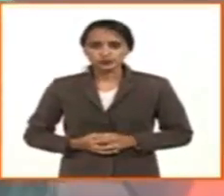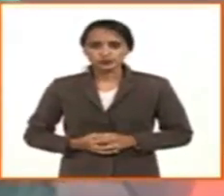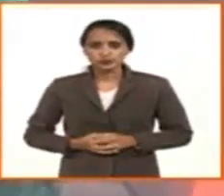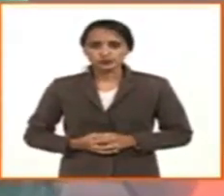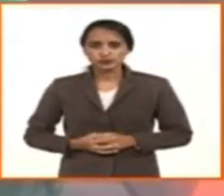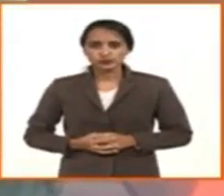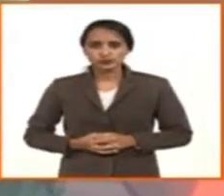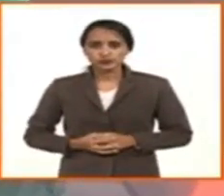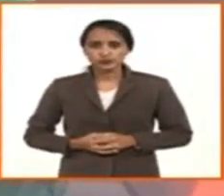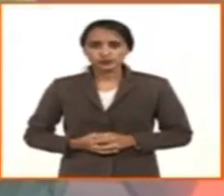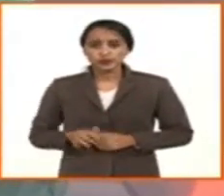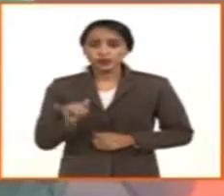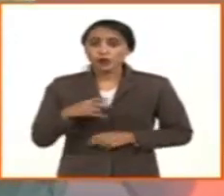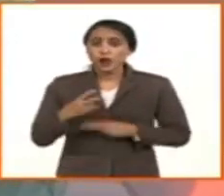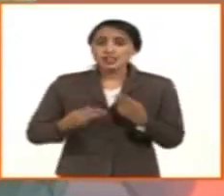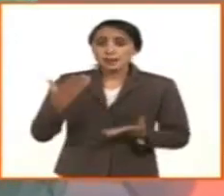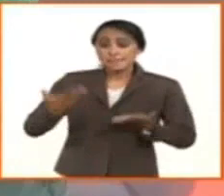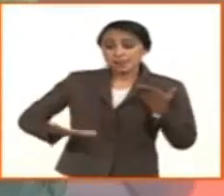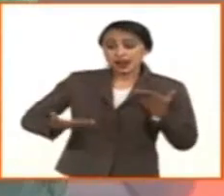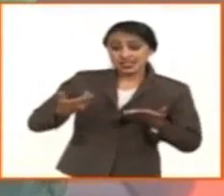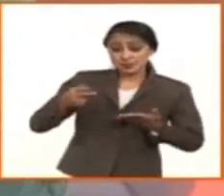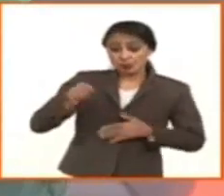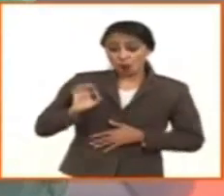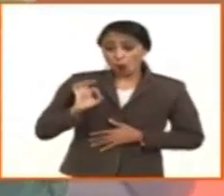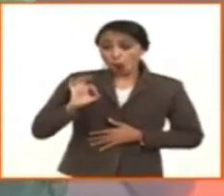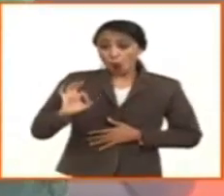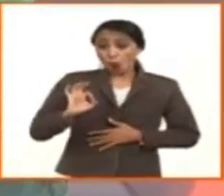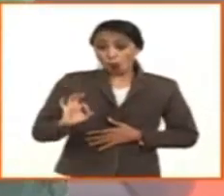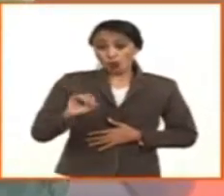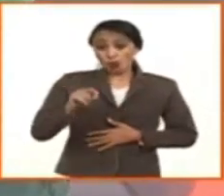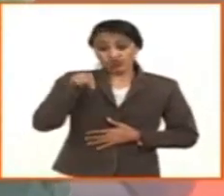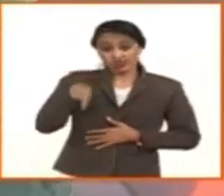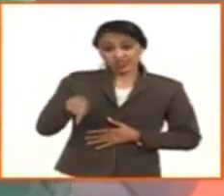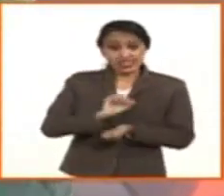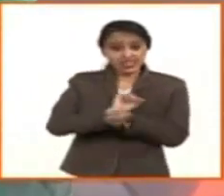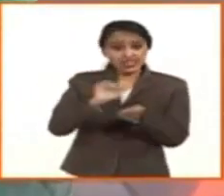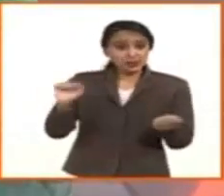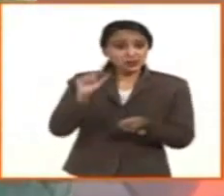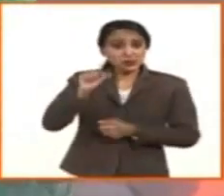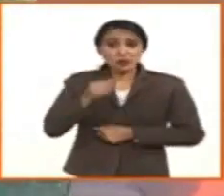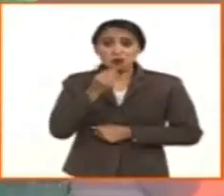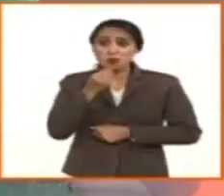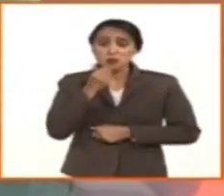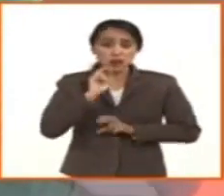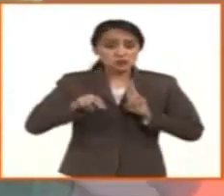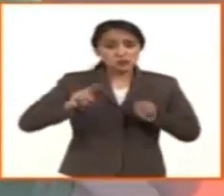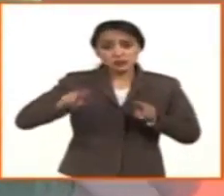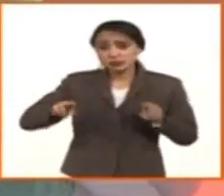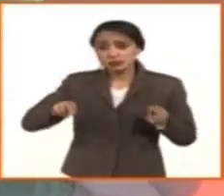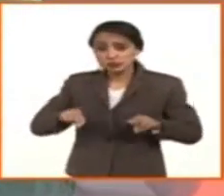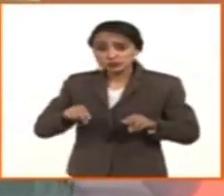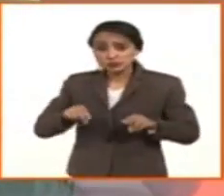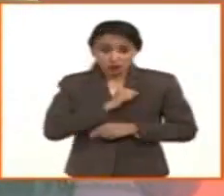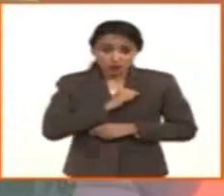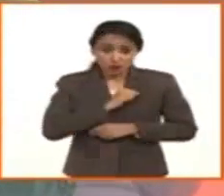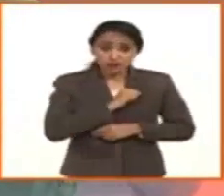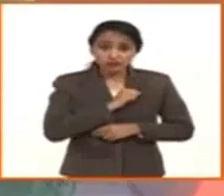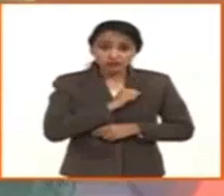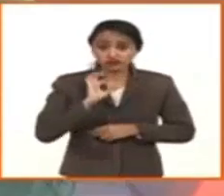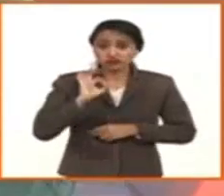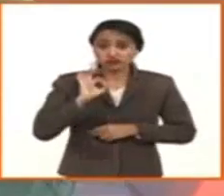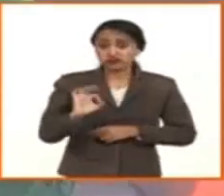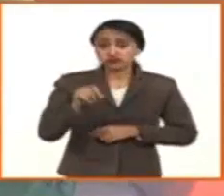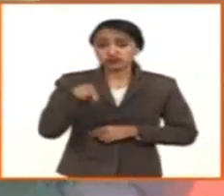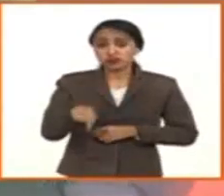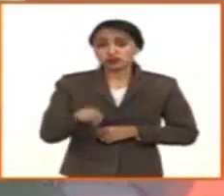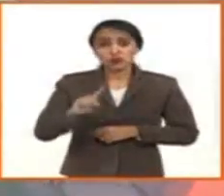balanza entre ese odio que está imperando y que es libre y que y que no se censura